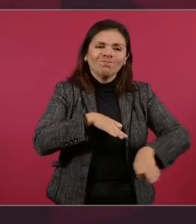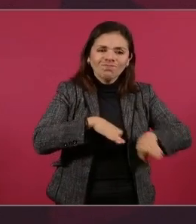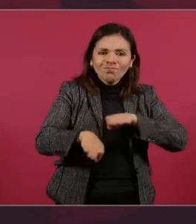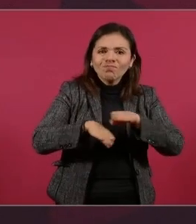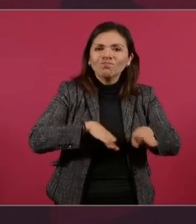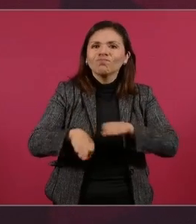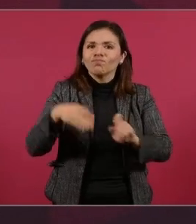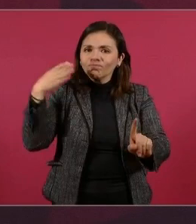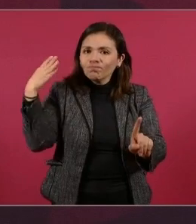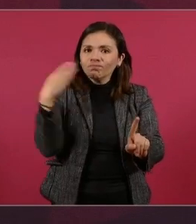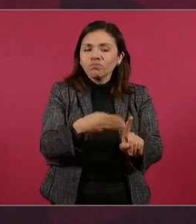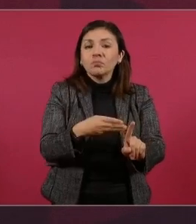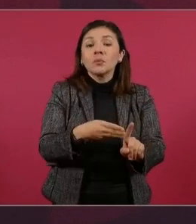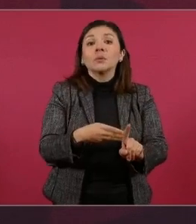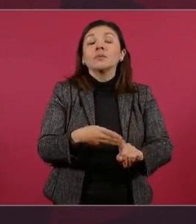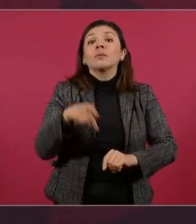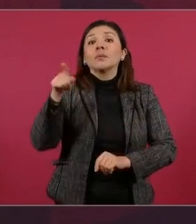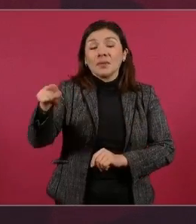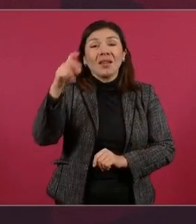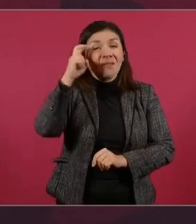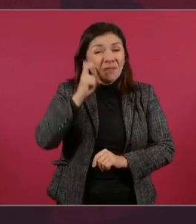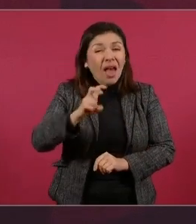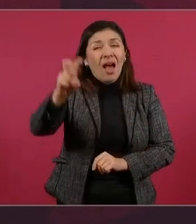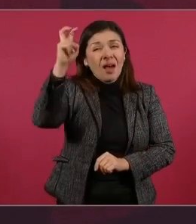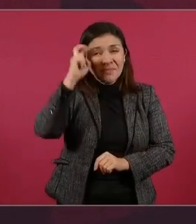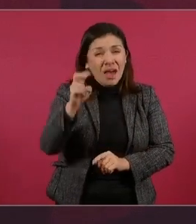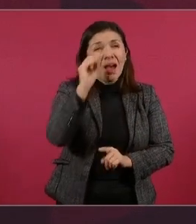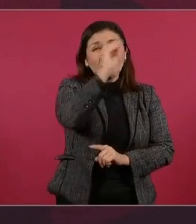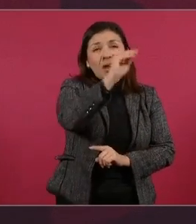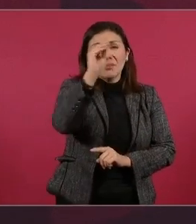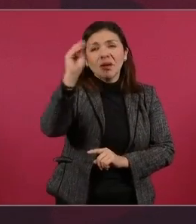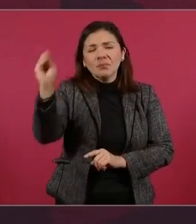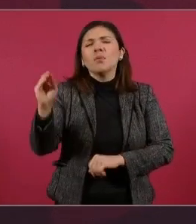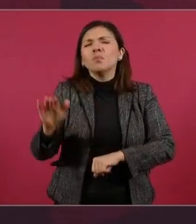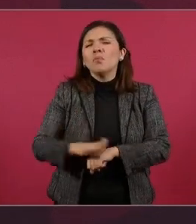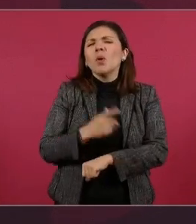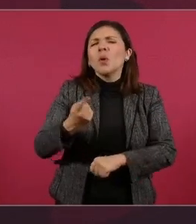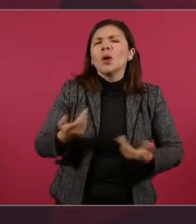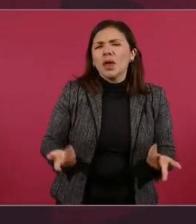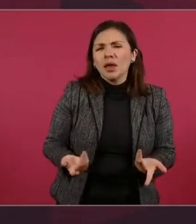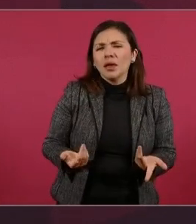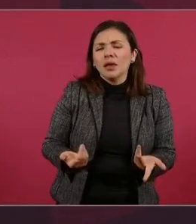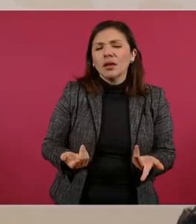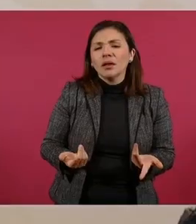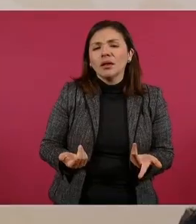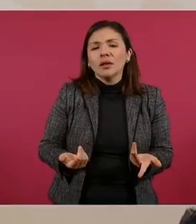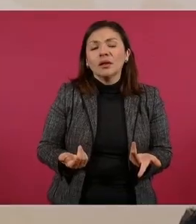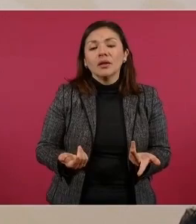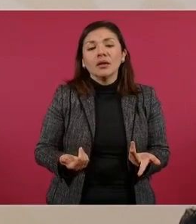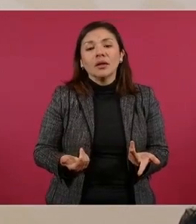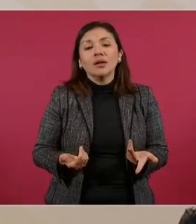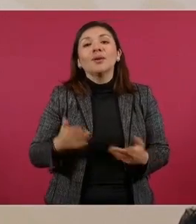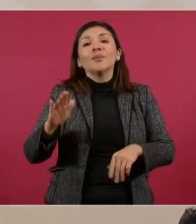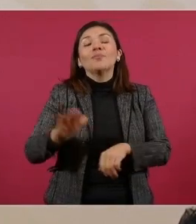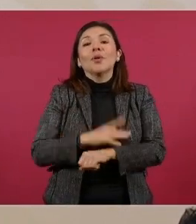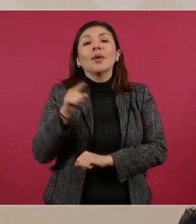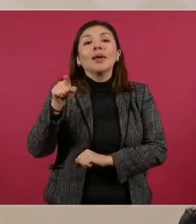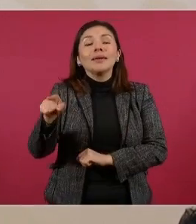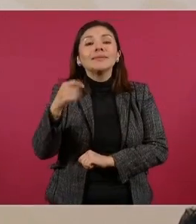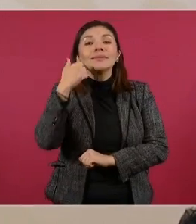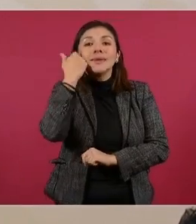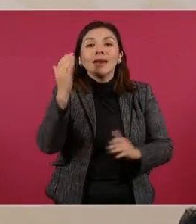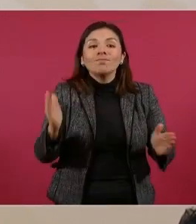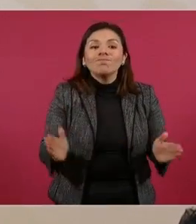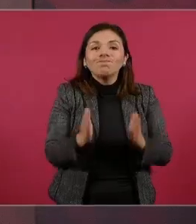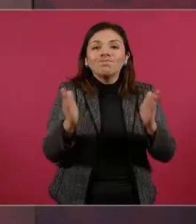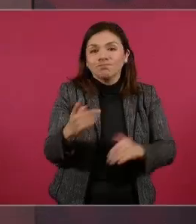trabajador Y si hace esos viajes sabes por qué A ver porque está impulsando el